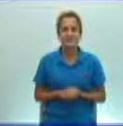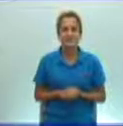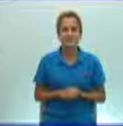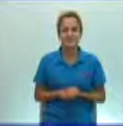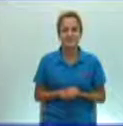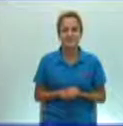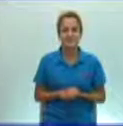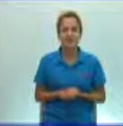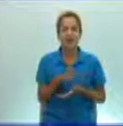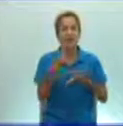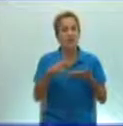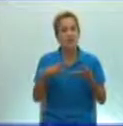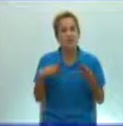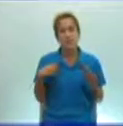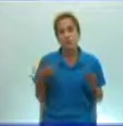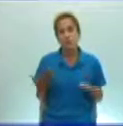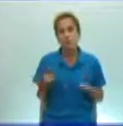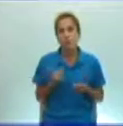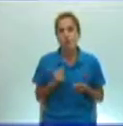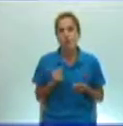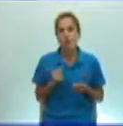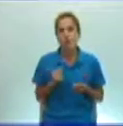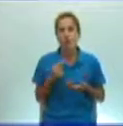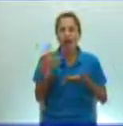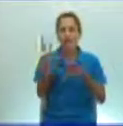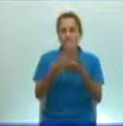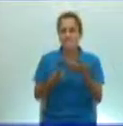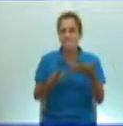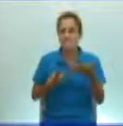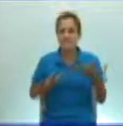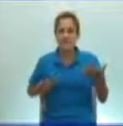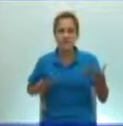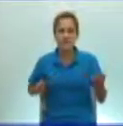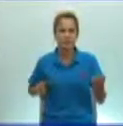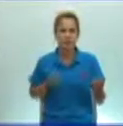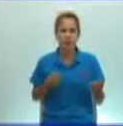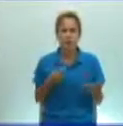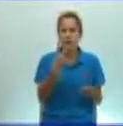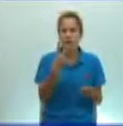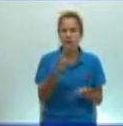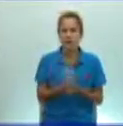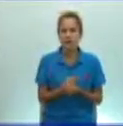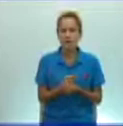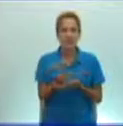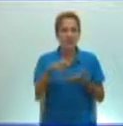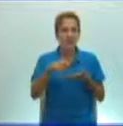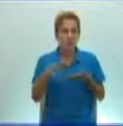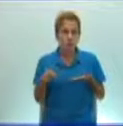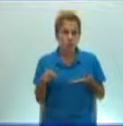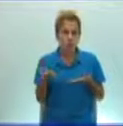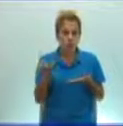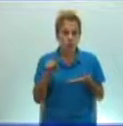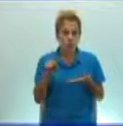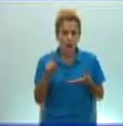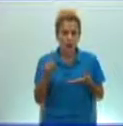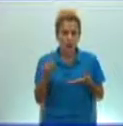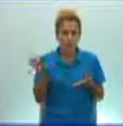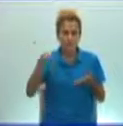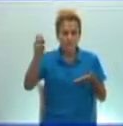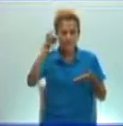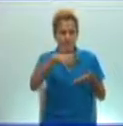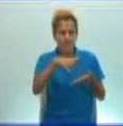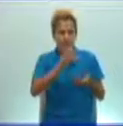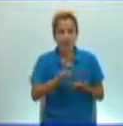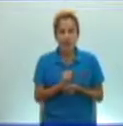Es que la escritura es la pintura de la voz. La escritura no es producto de la magia,